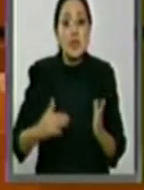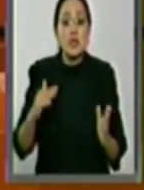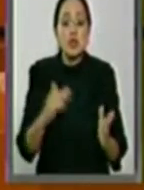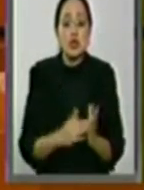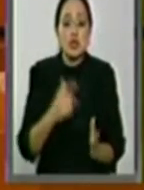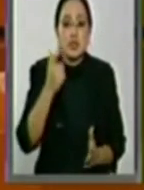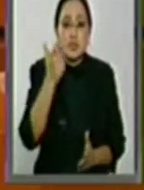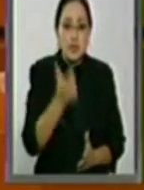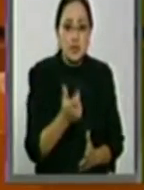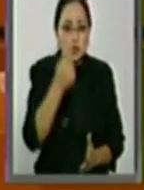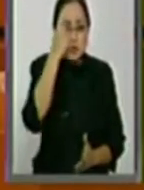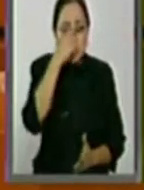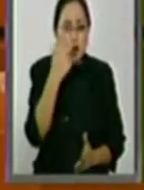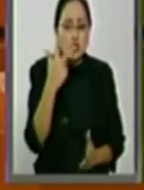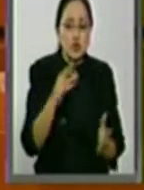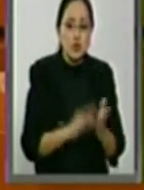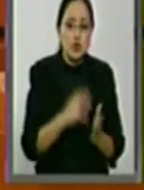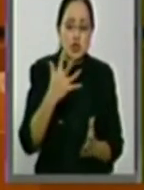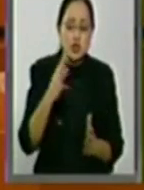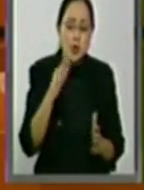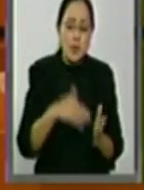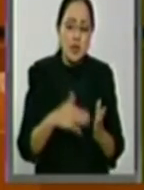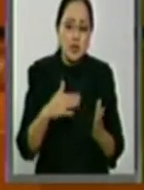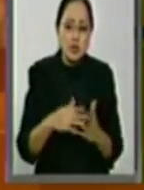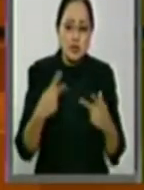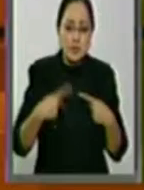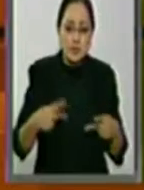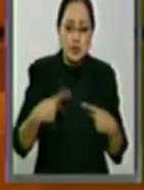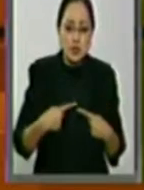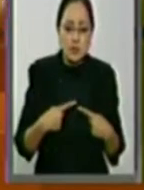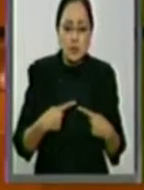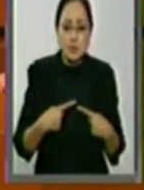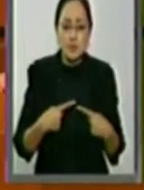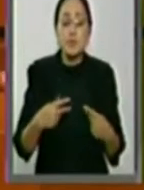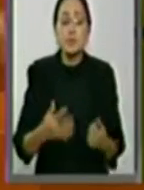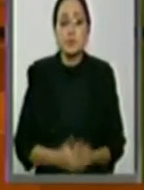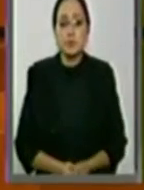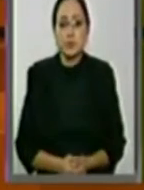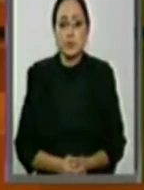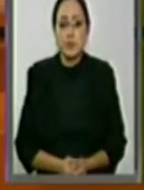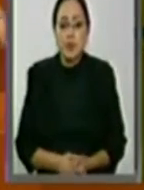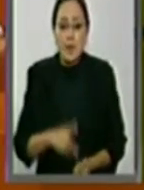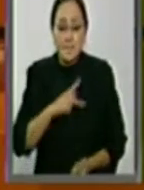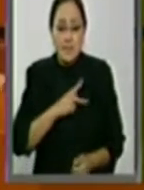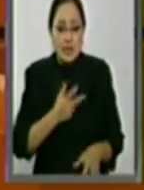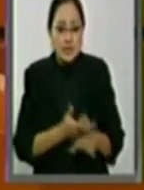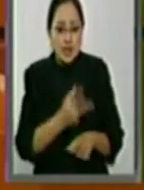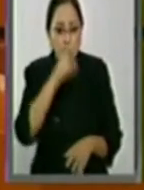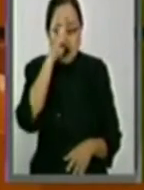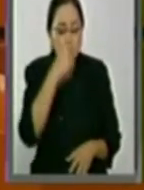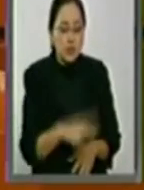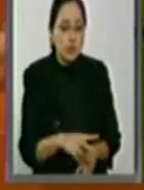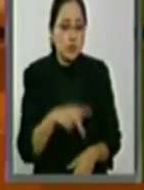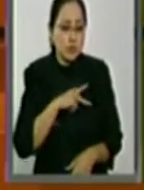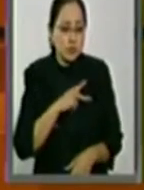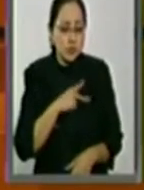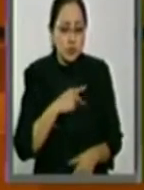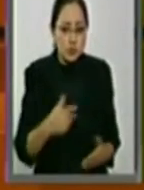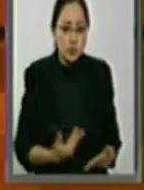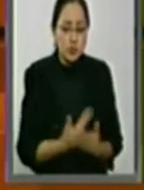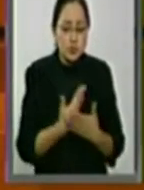para 8.5 millones de habitantes, mientras que en mi estado, el Estado de México,